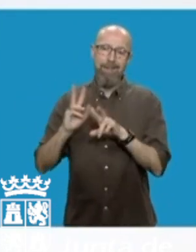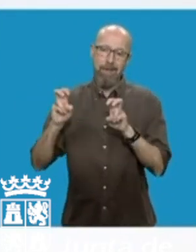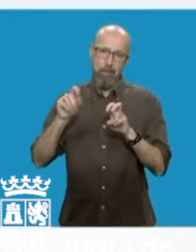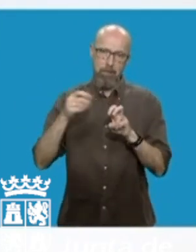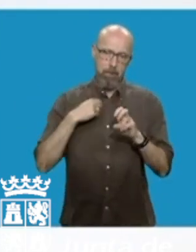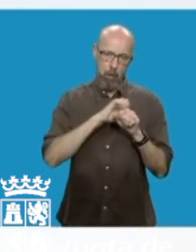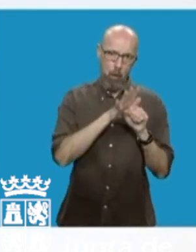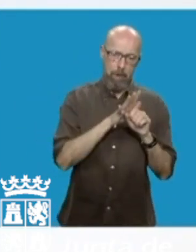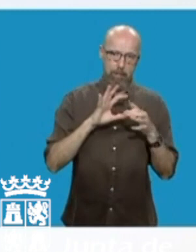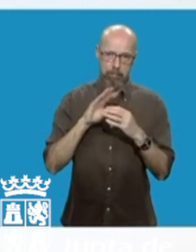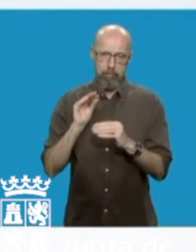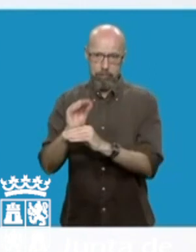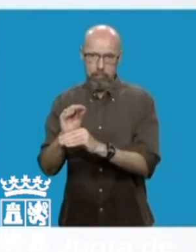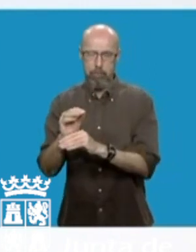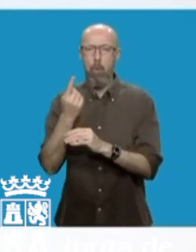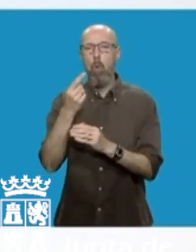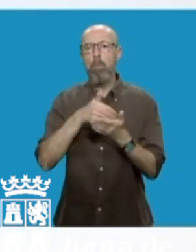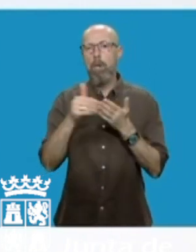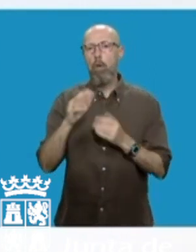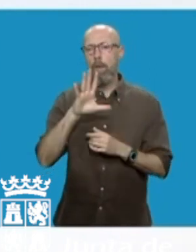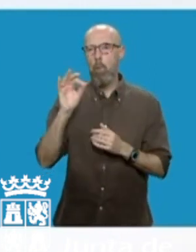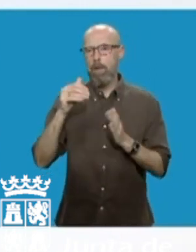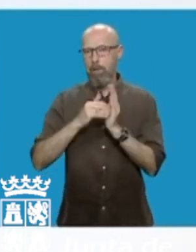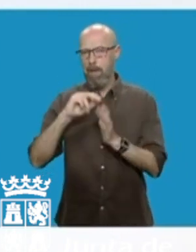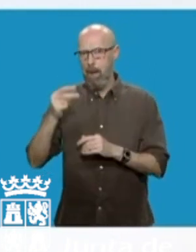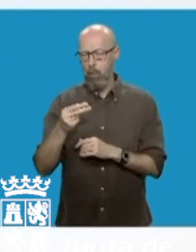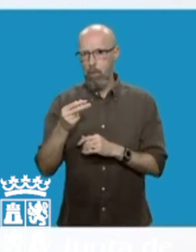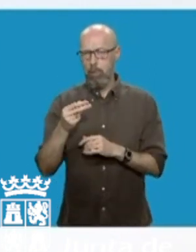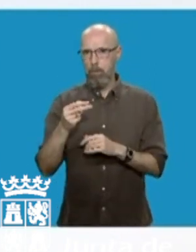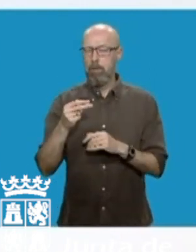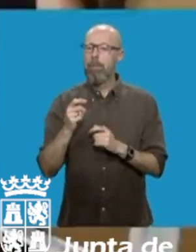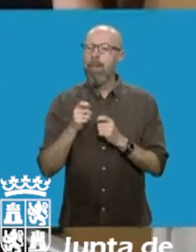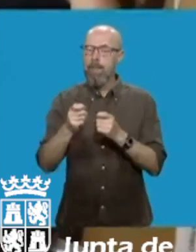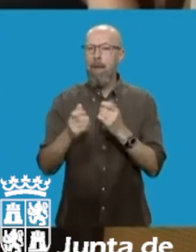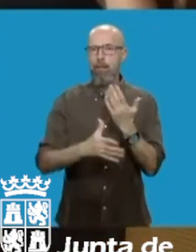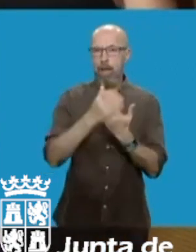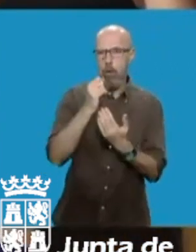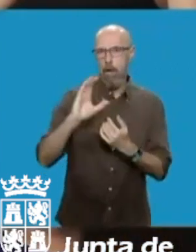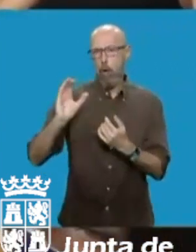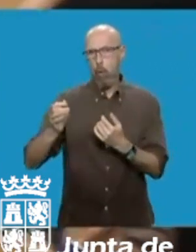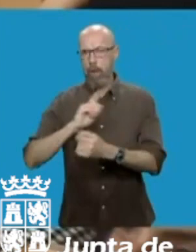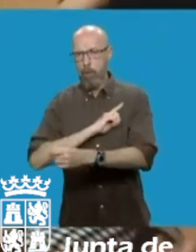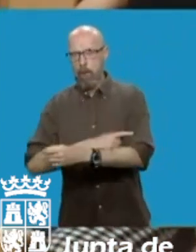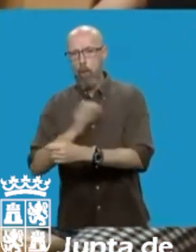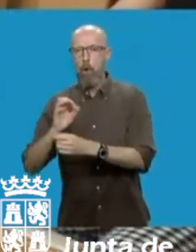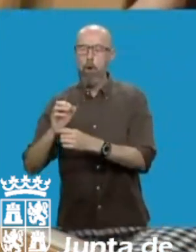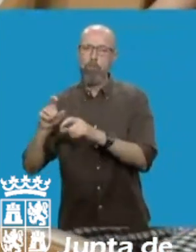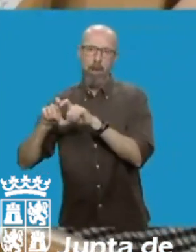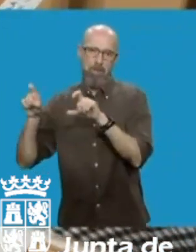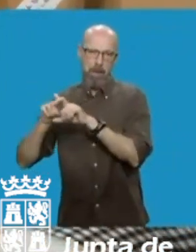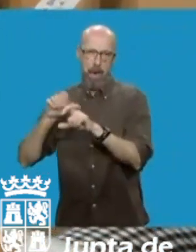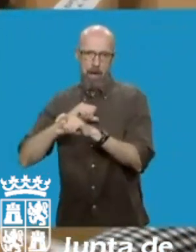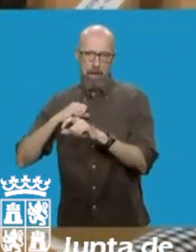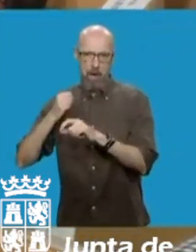por la COVID-19 por importe de 1.050.000 euros destinadas a federaciones, clubes deportivos y sociedades anónimas deportivas o